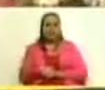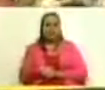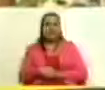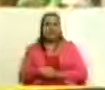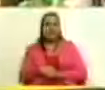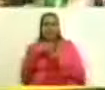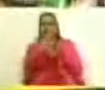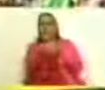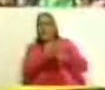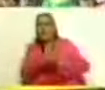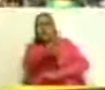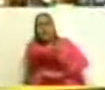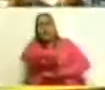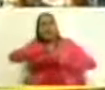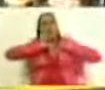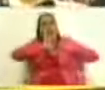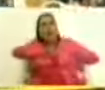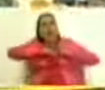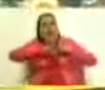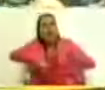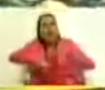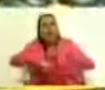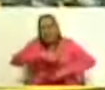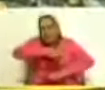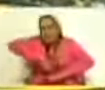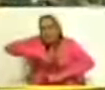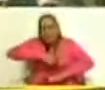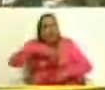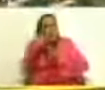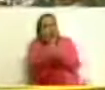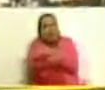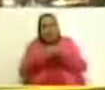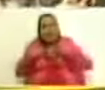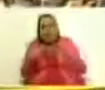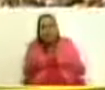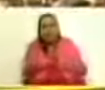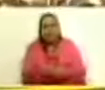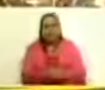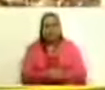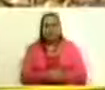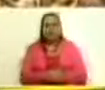¡Duélale a quien le duela! ¡Árdale a quien le arda!